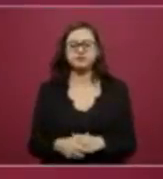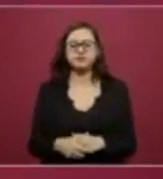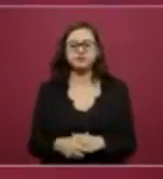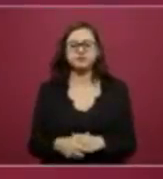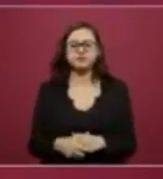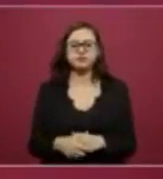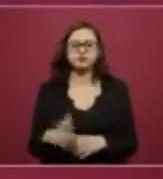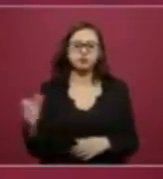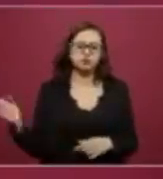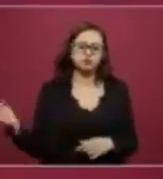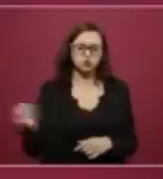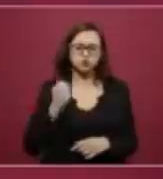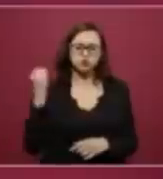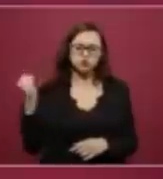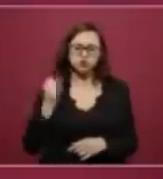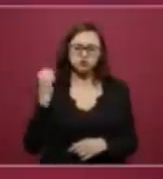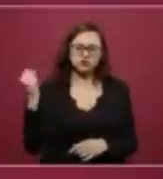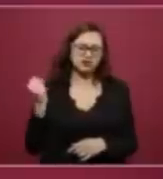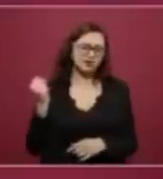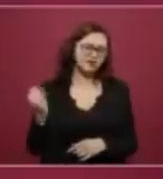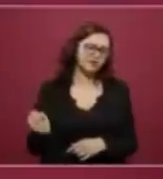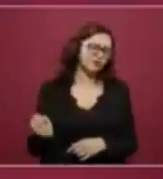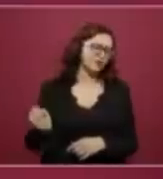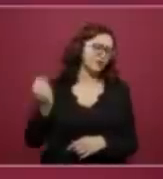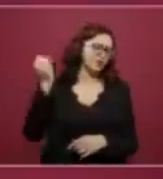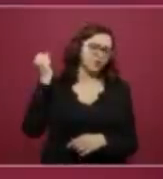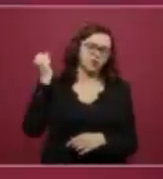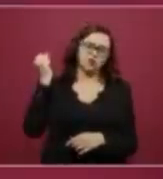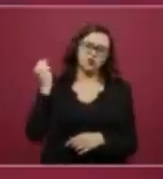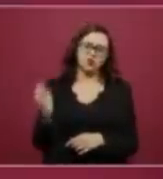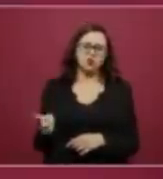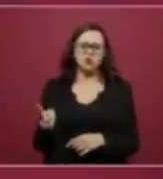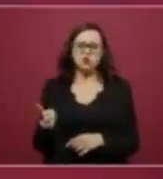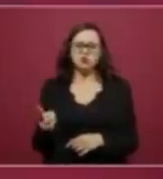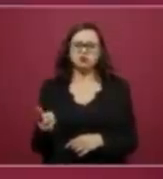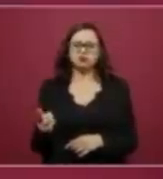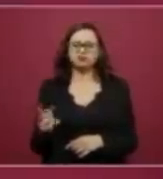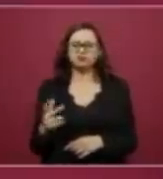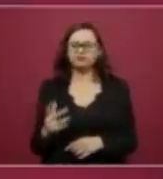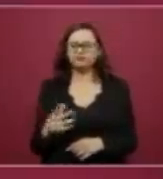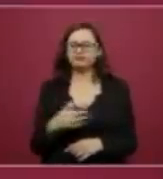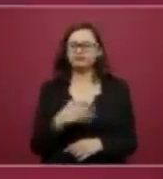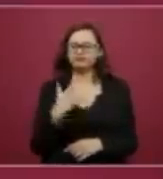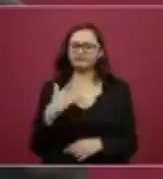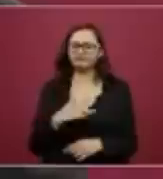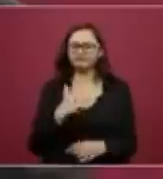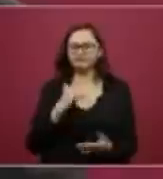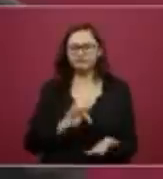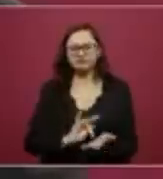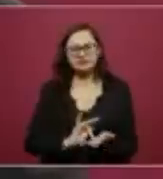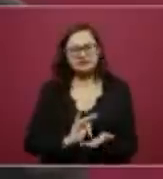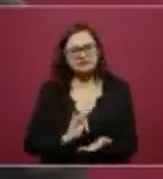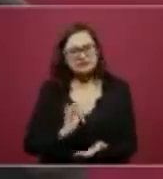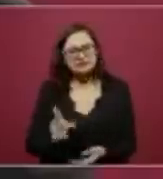por fortuna, y esto lo tenemos que agradecer,